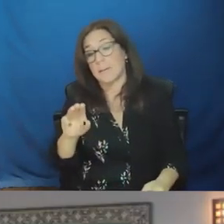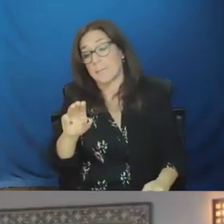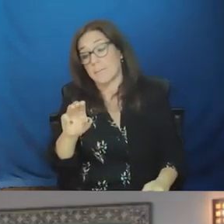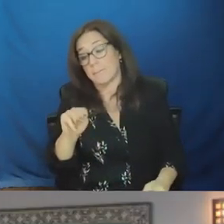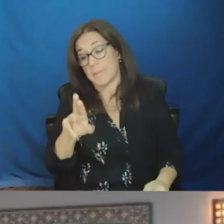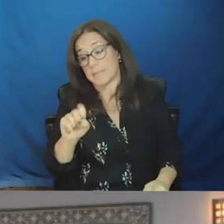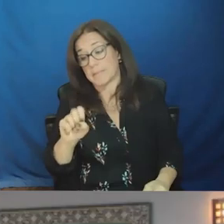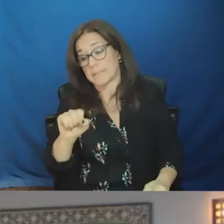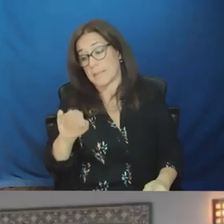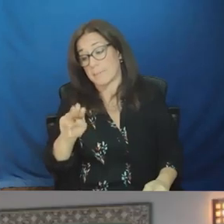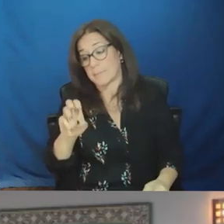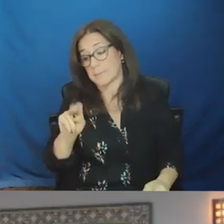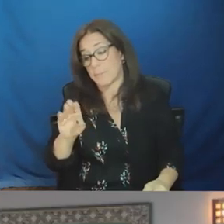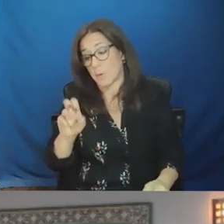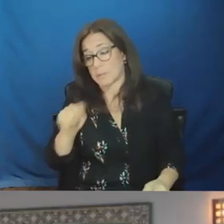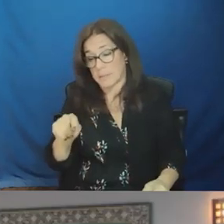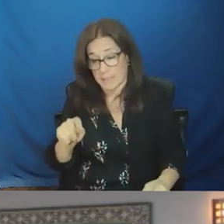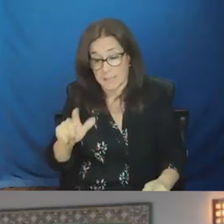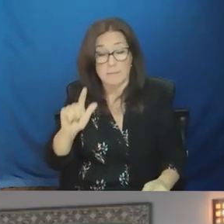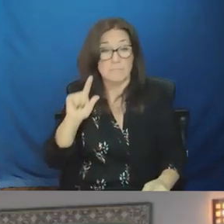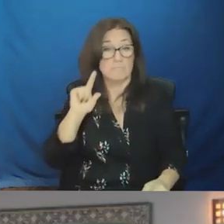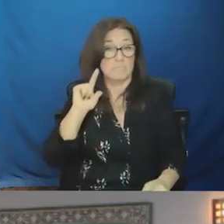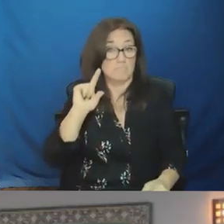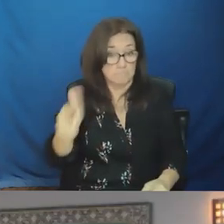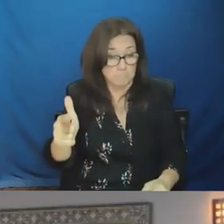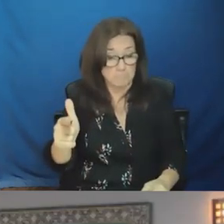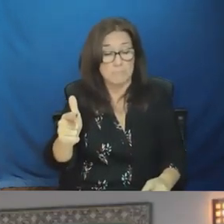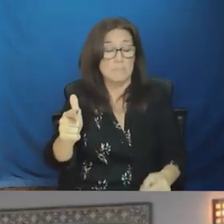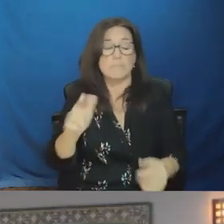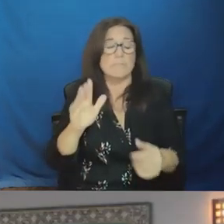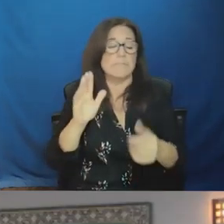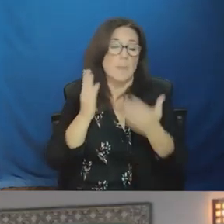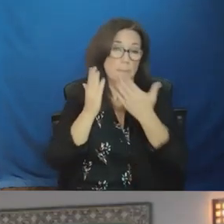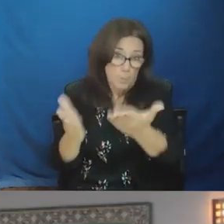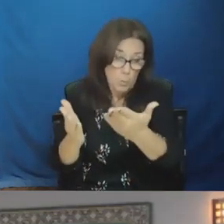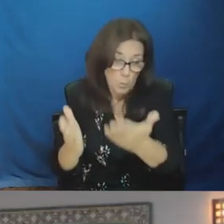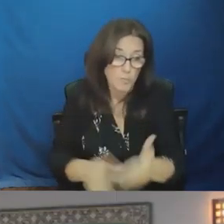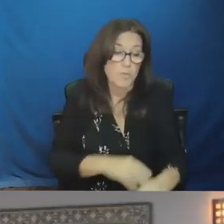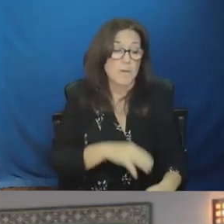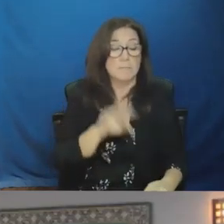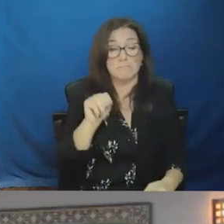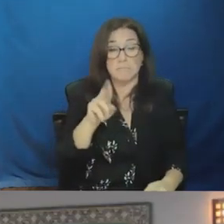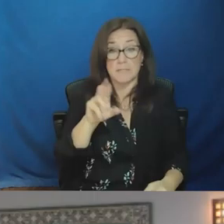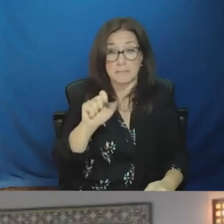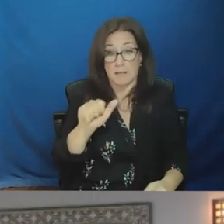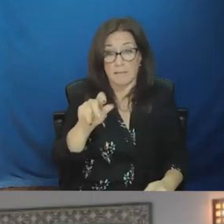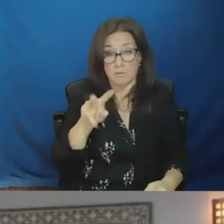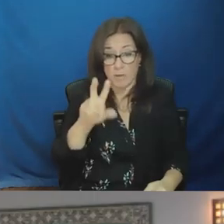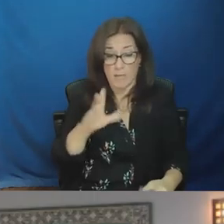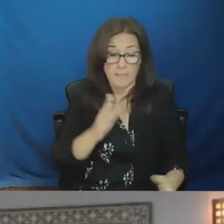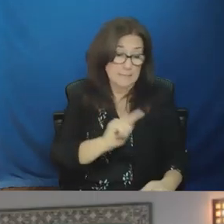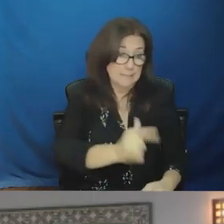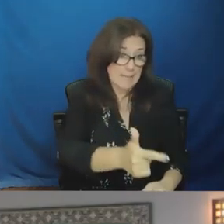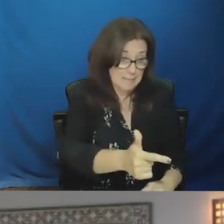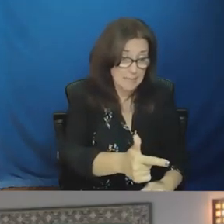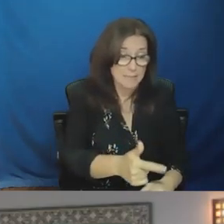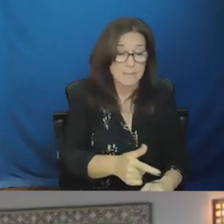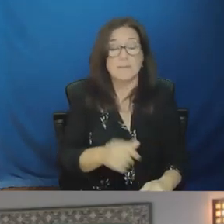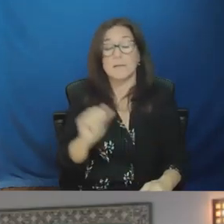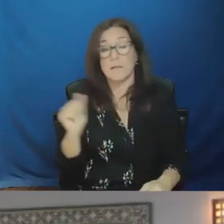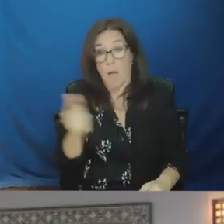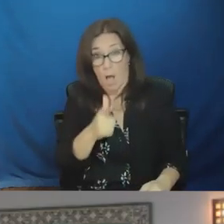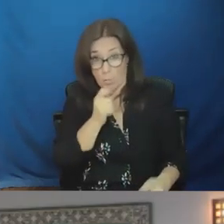reducir expulsiones en el condado muy bien gracias señora se les pone señor hacemos ha secundado todos a